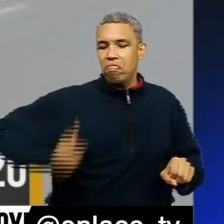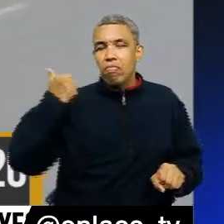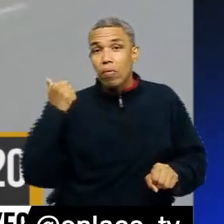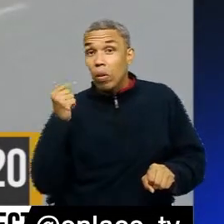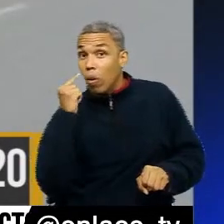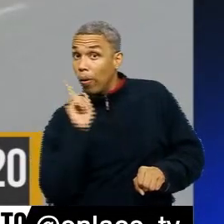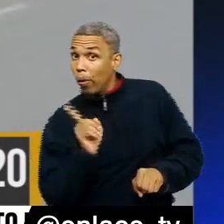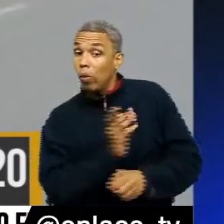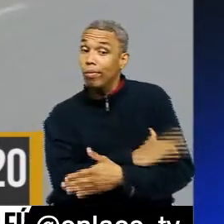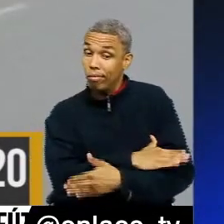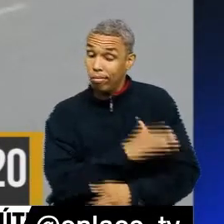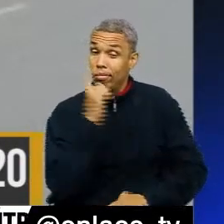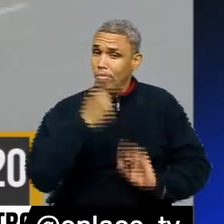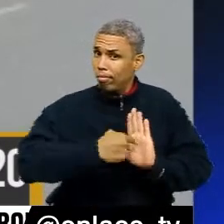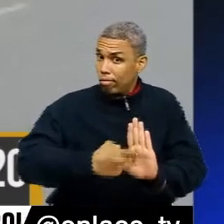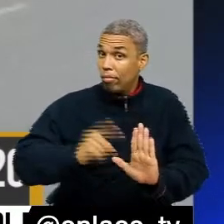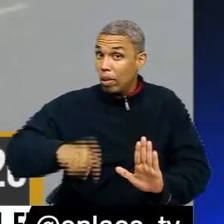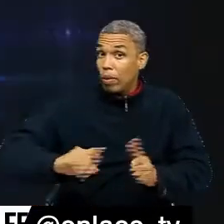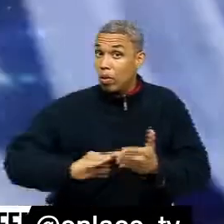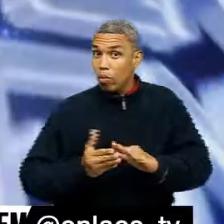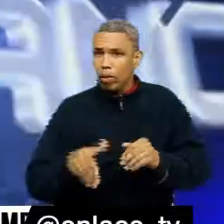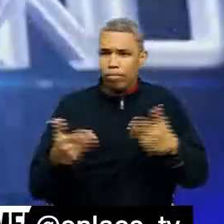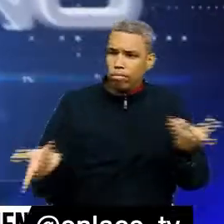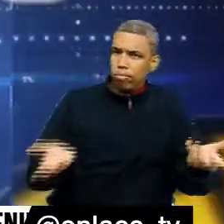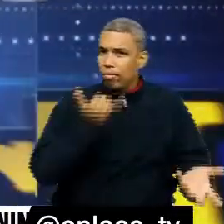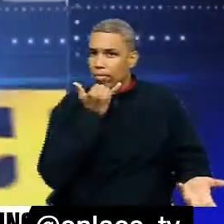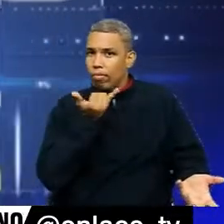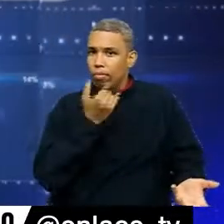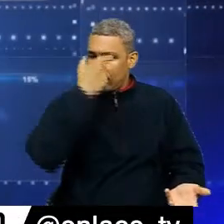dar ejemplo. Esto reclama la comunidad.